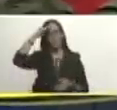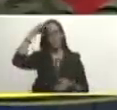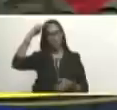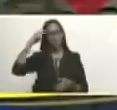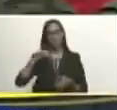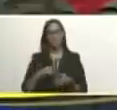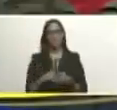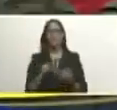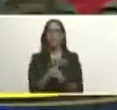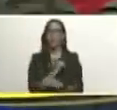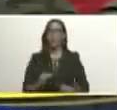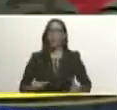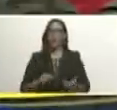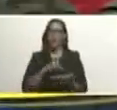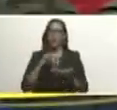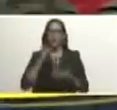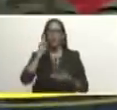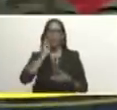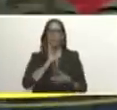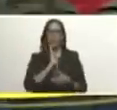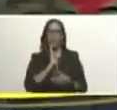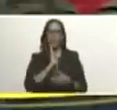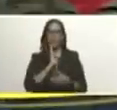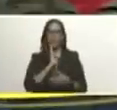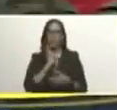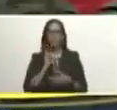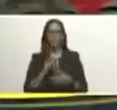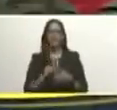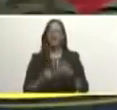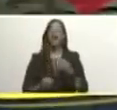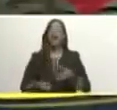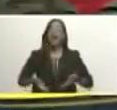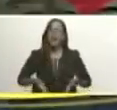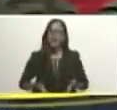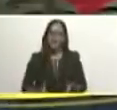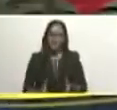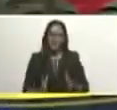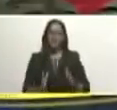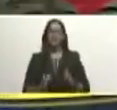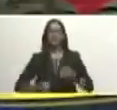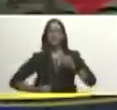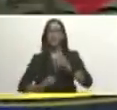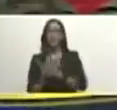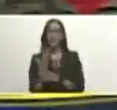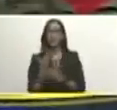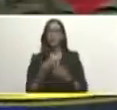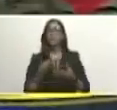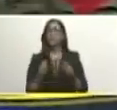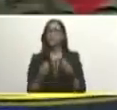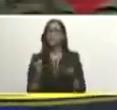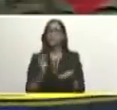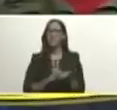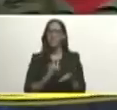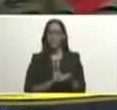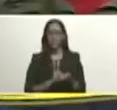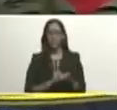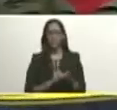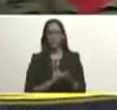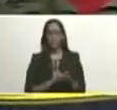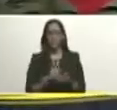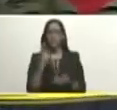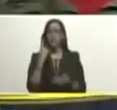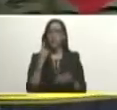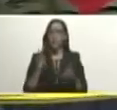la Guardia Nacional Bolivariana ha nacido y ha renacido muchas veces. Y una de las